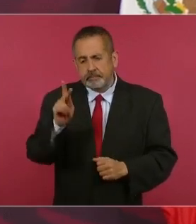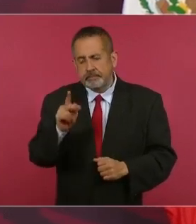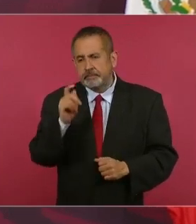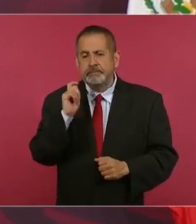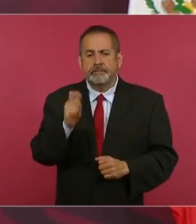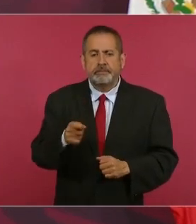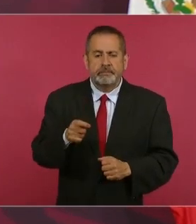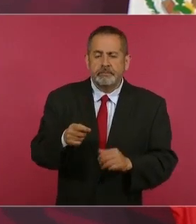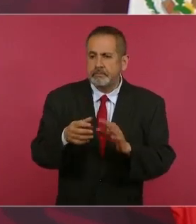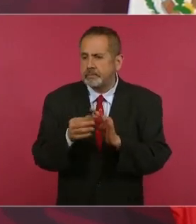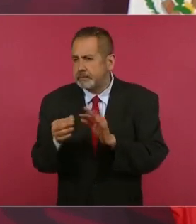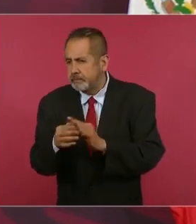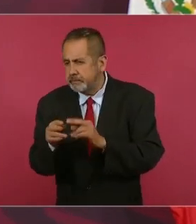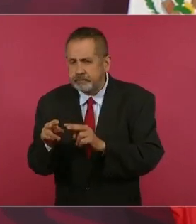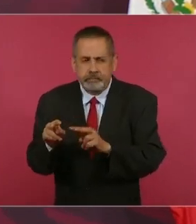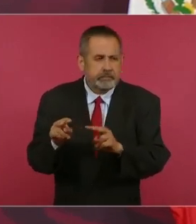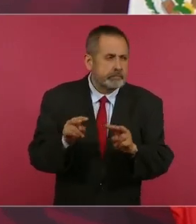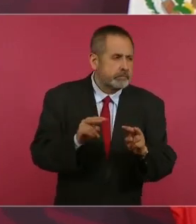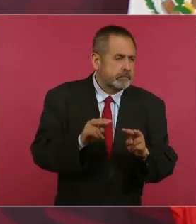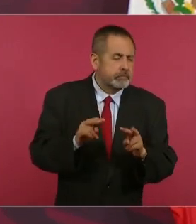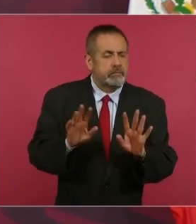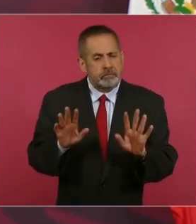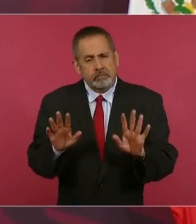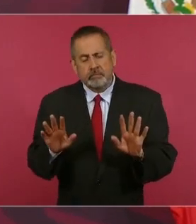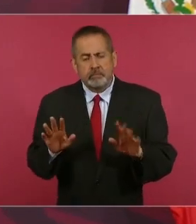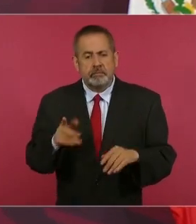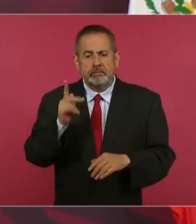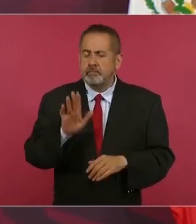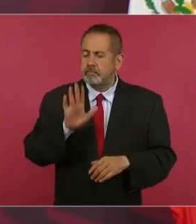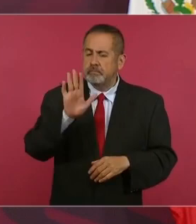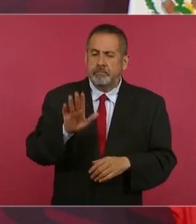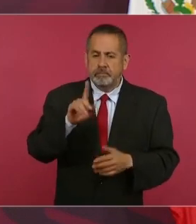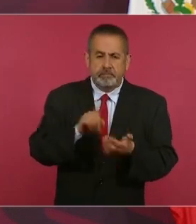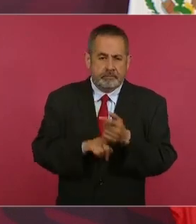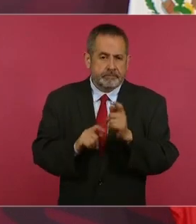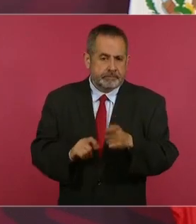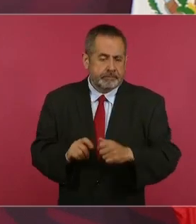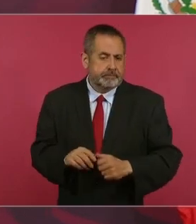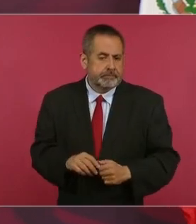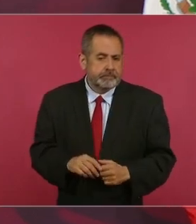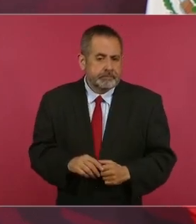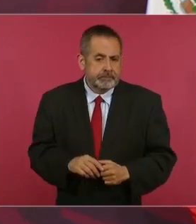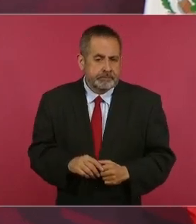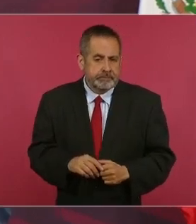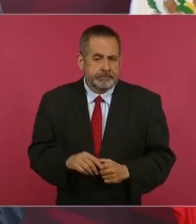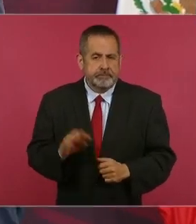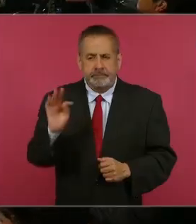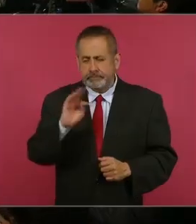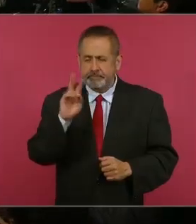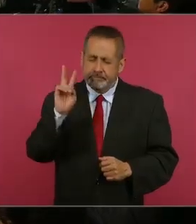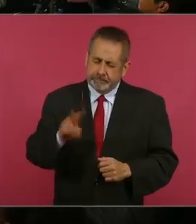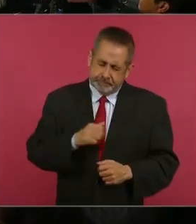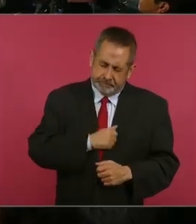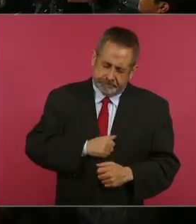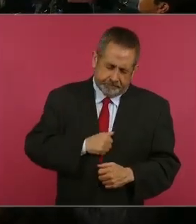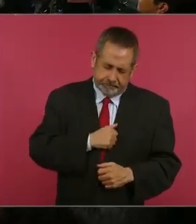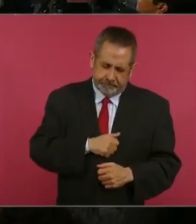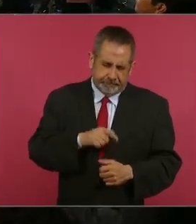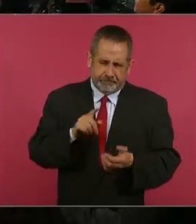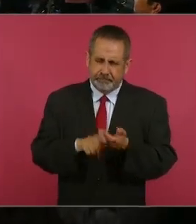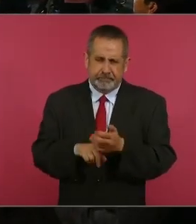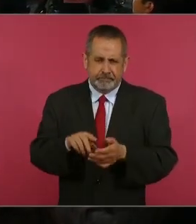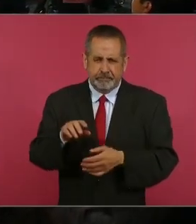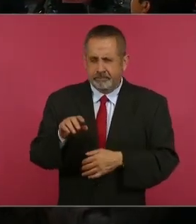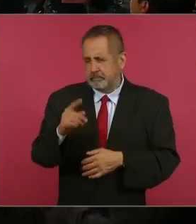todo indica de que, aún siendo lamentable la pérdida de